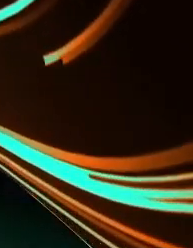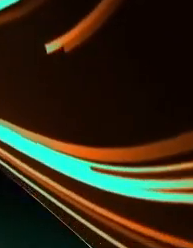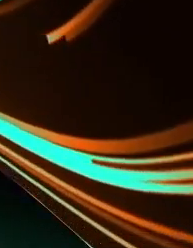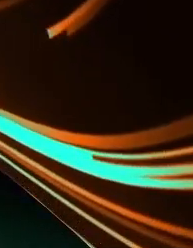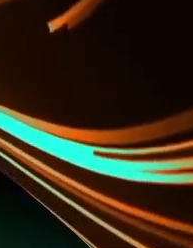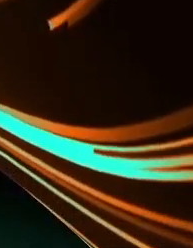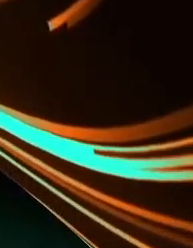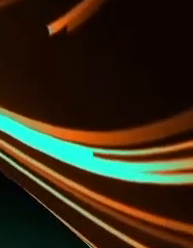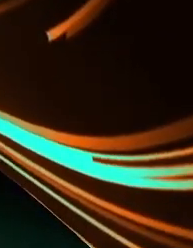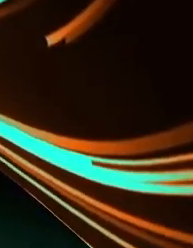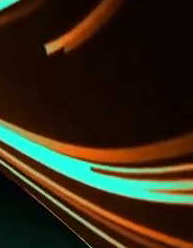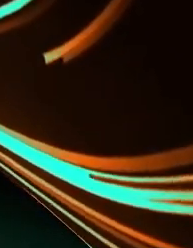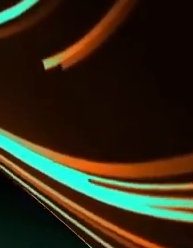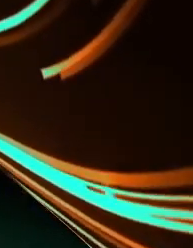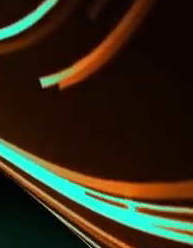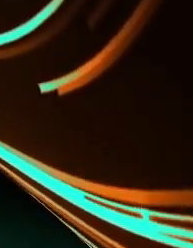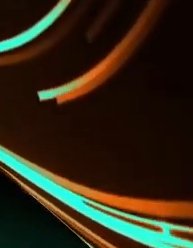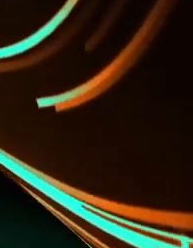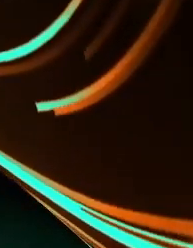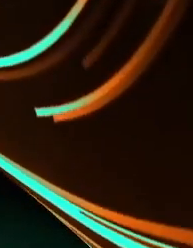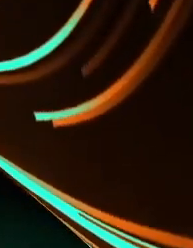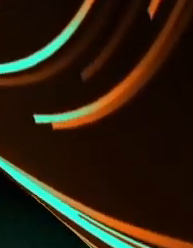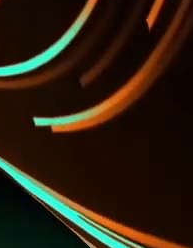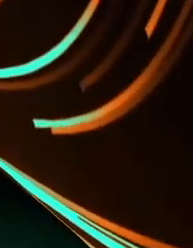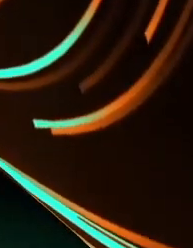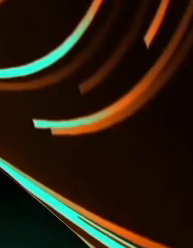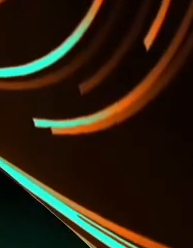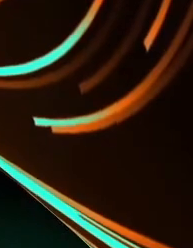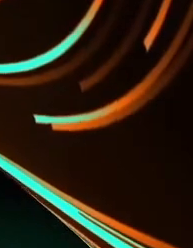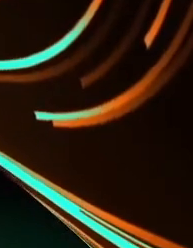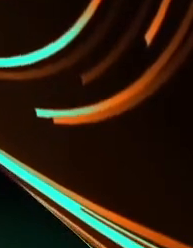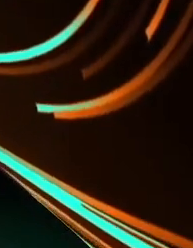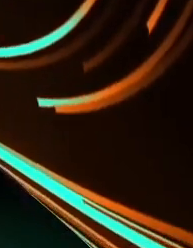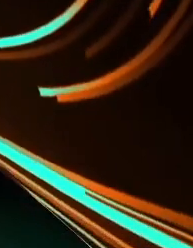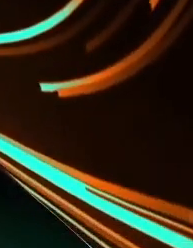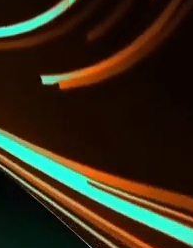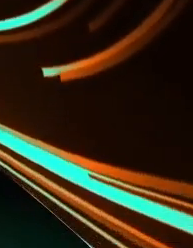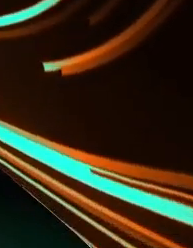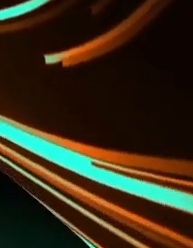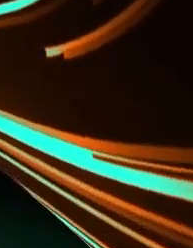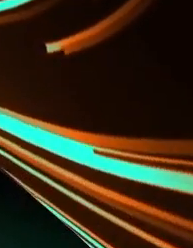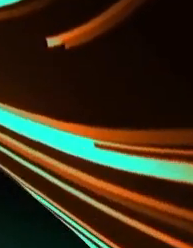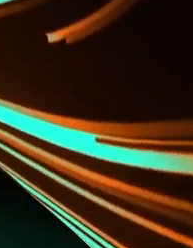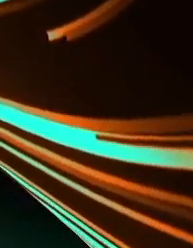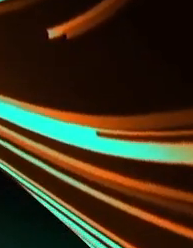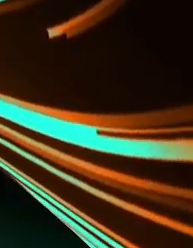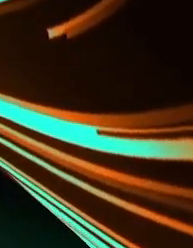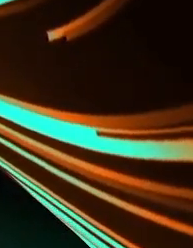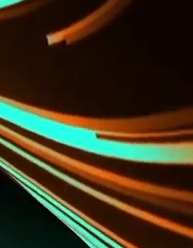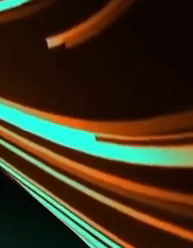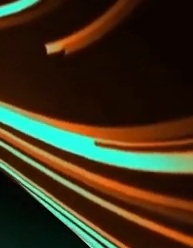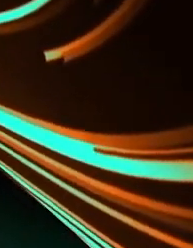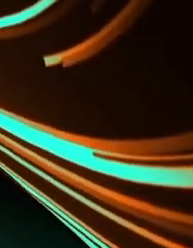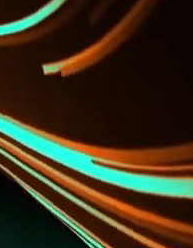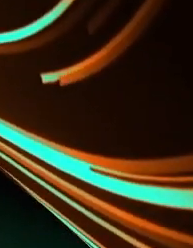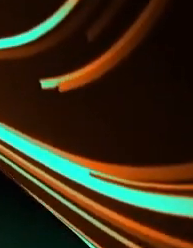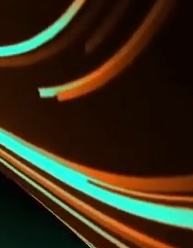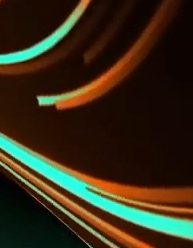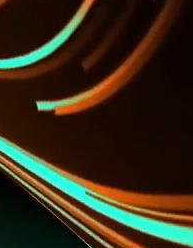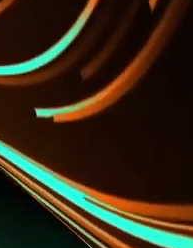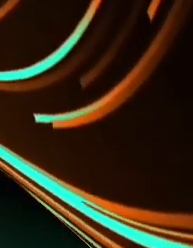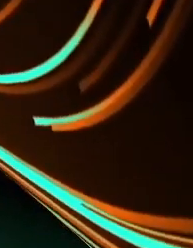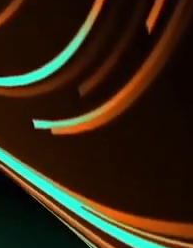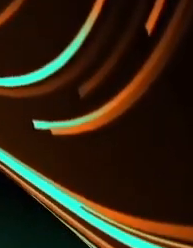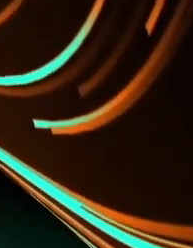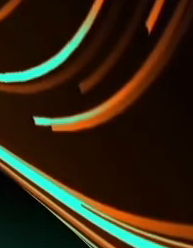digamos, definido que se tiene que declarar. Se tienen que declarar y decir, aquí es mi impacto y es bien acotado, de acuerdo a todos